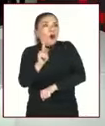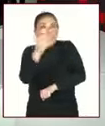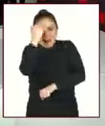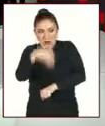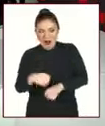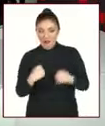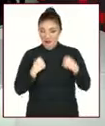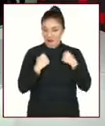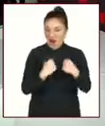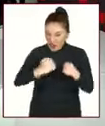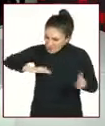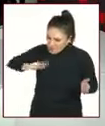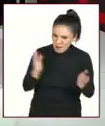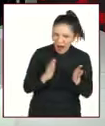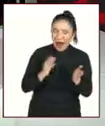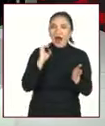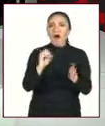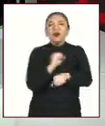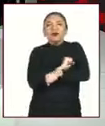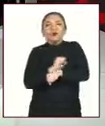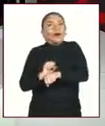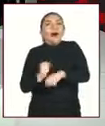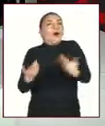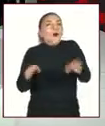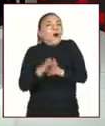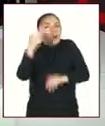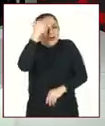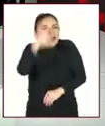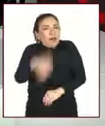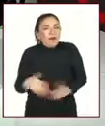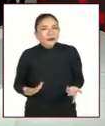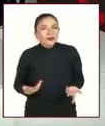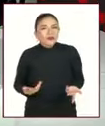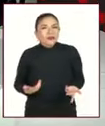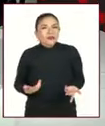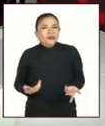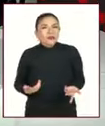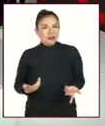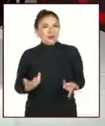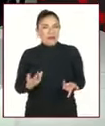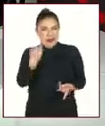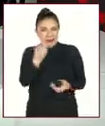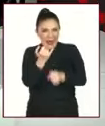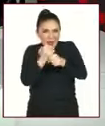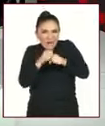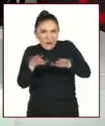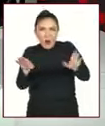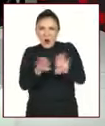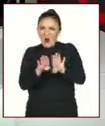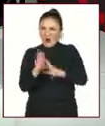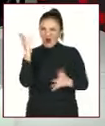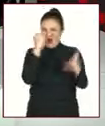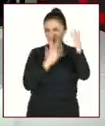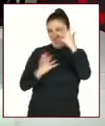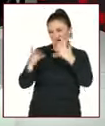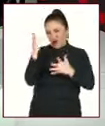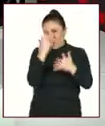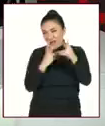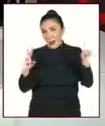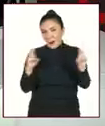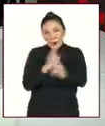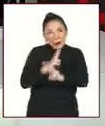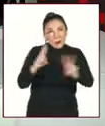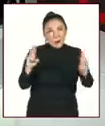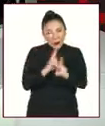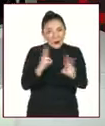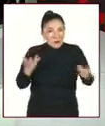la persona? Ese es un pequeño... la información está un poco como en el aire,